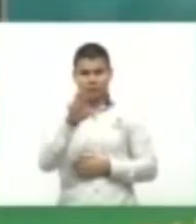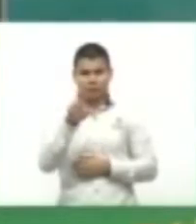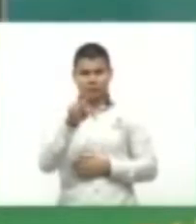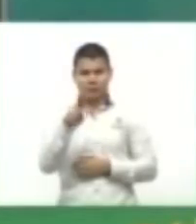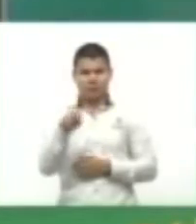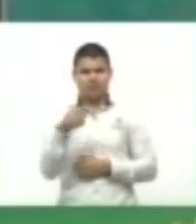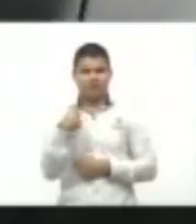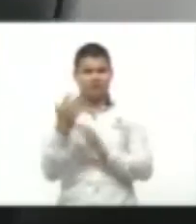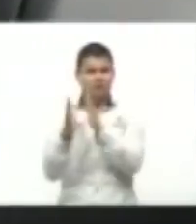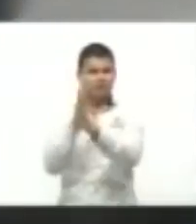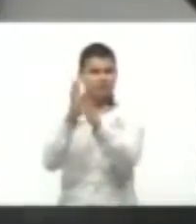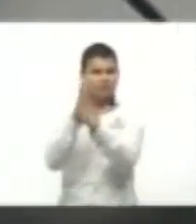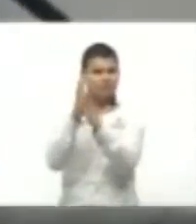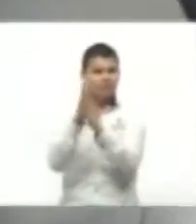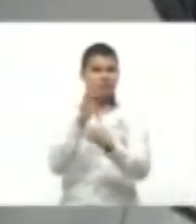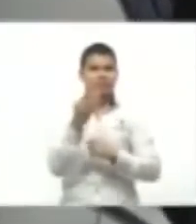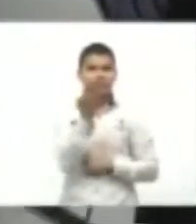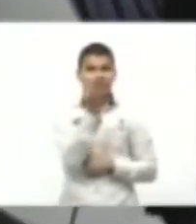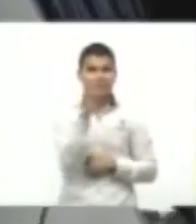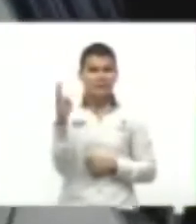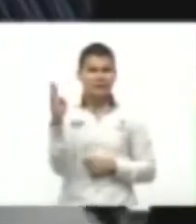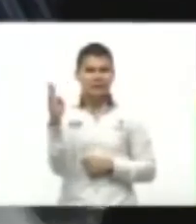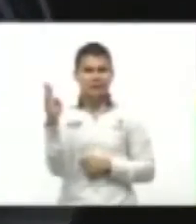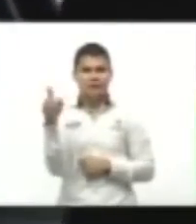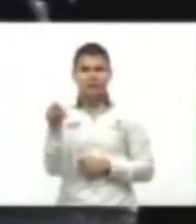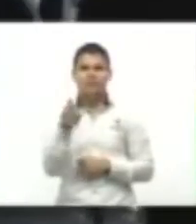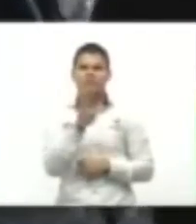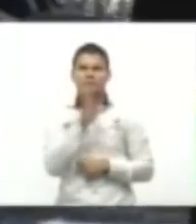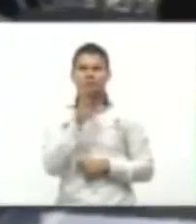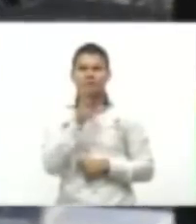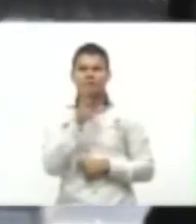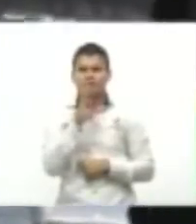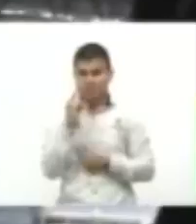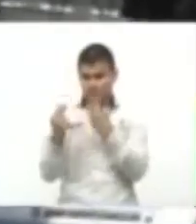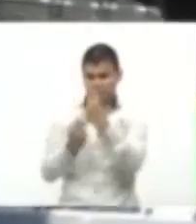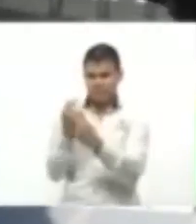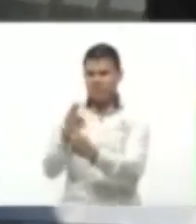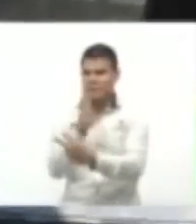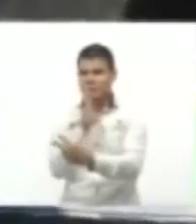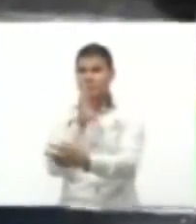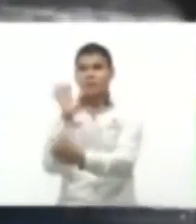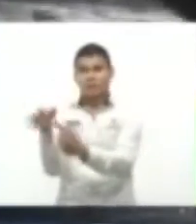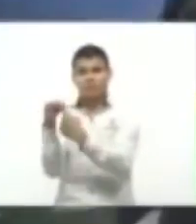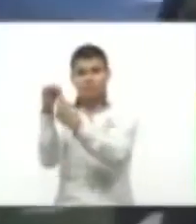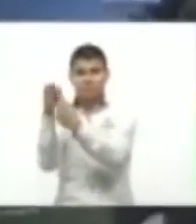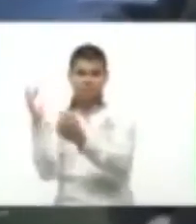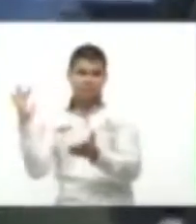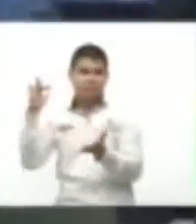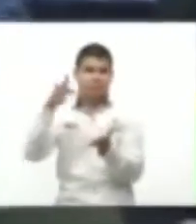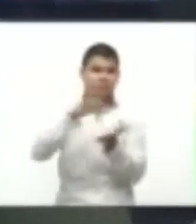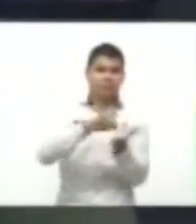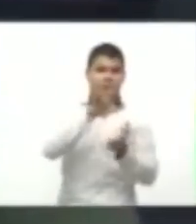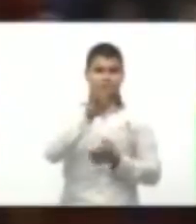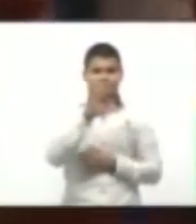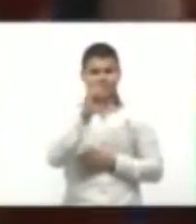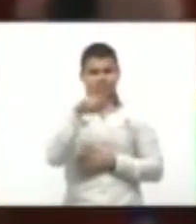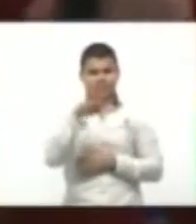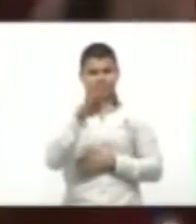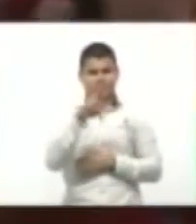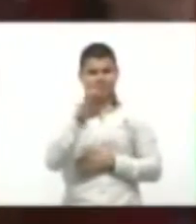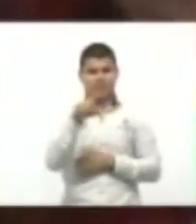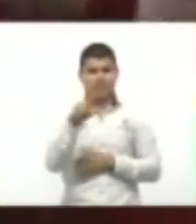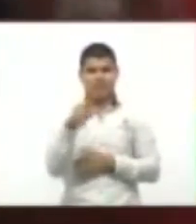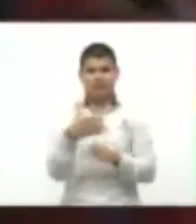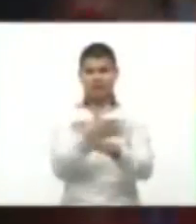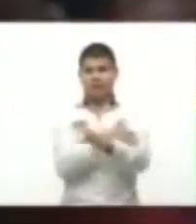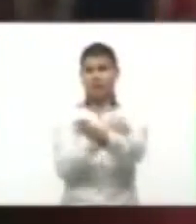Arenosa. Barranquilla se prepara para recibir el próximo 22 de marzo una visita de talla internacional. Vicente del Bosque, ex campeón